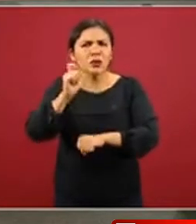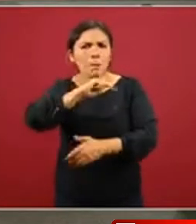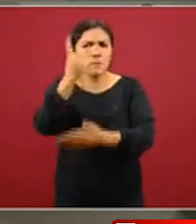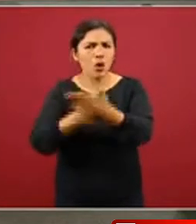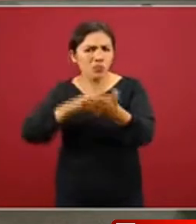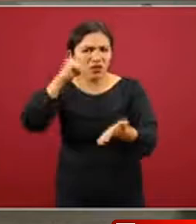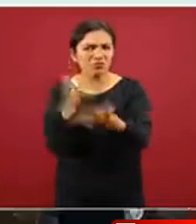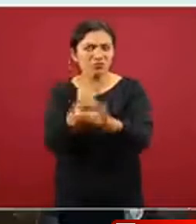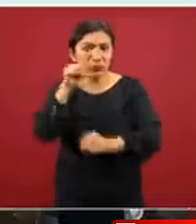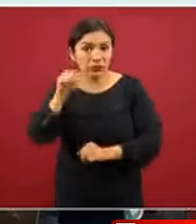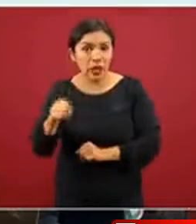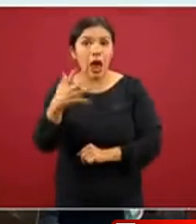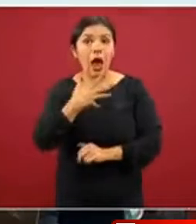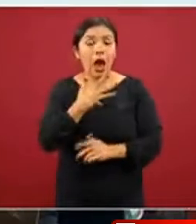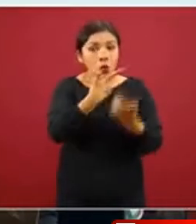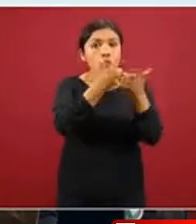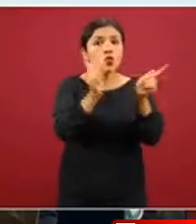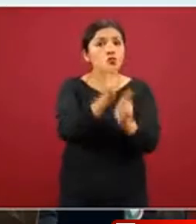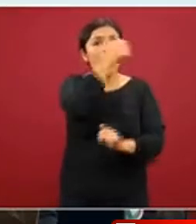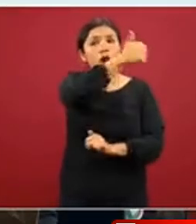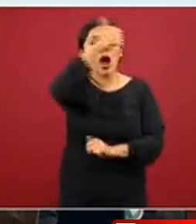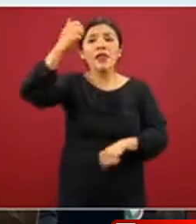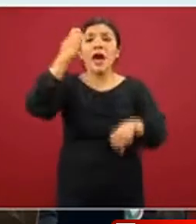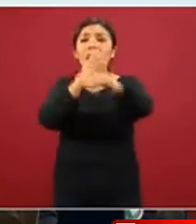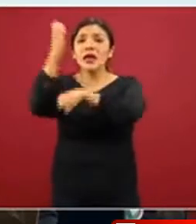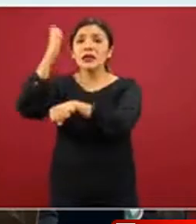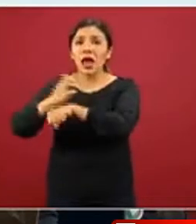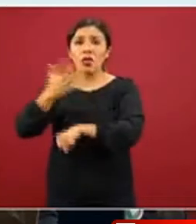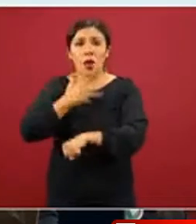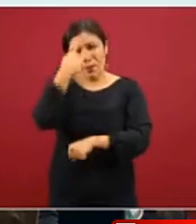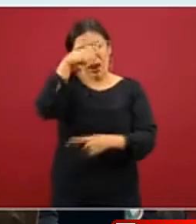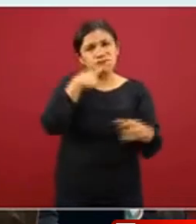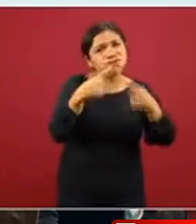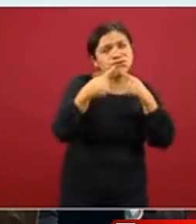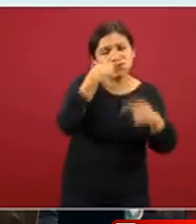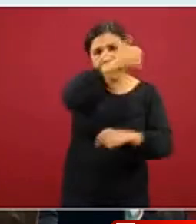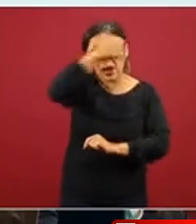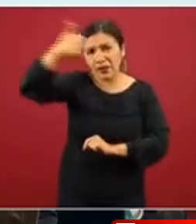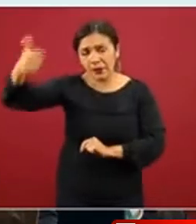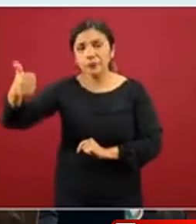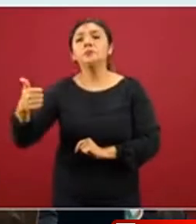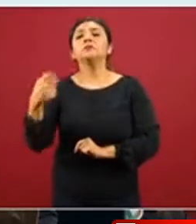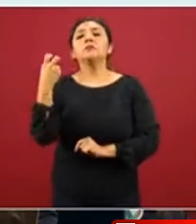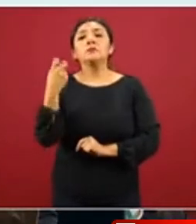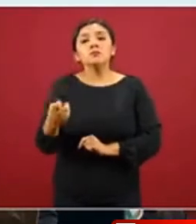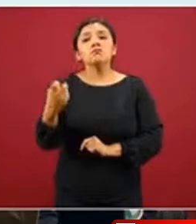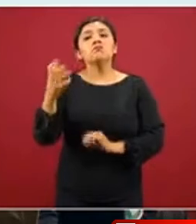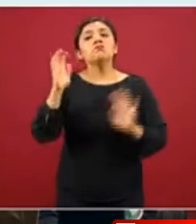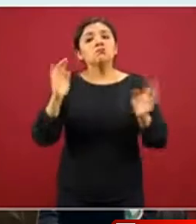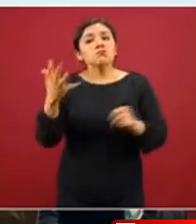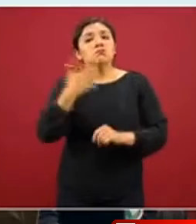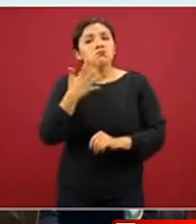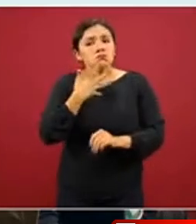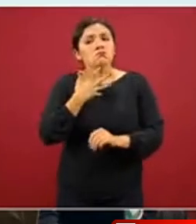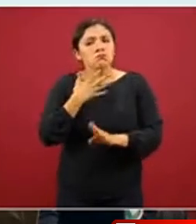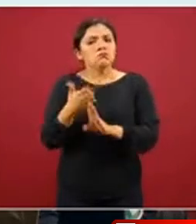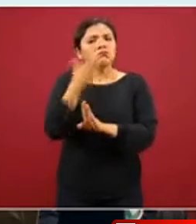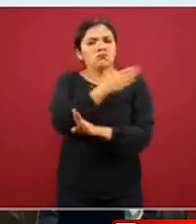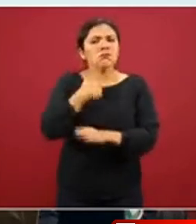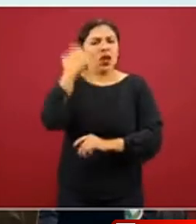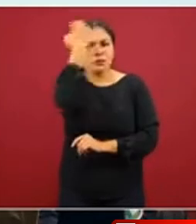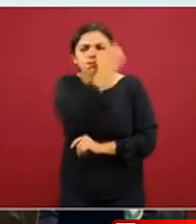programa. Hay comités en cada entidad federativa. Hemos ya evaluado